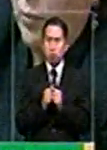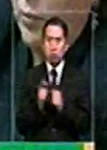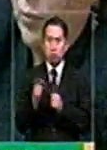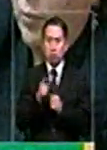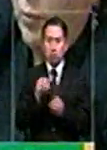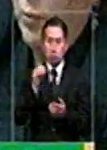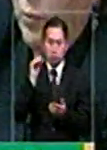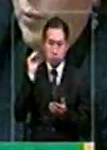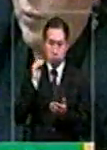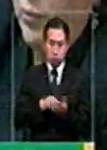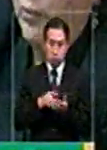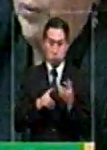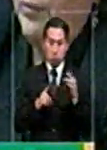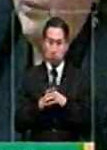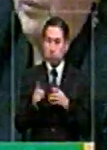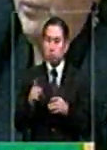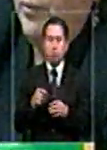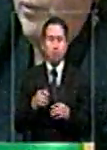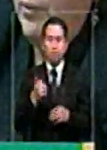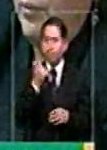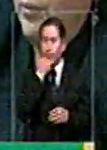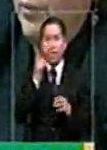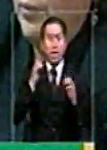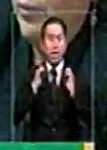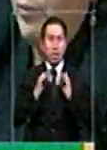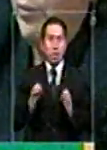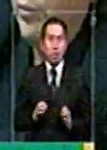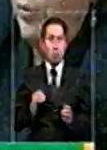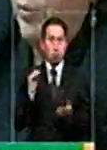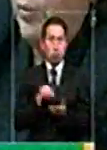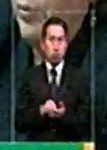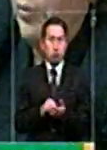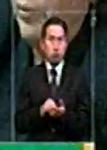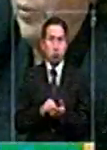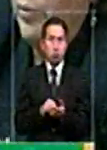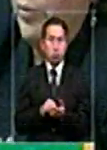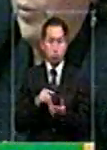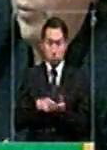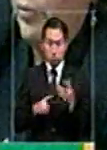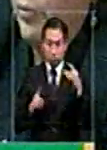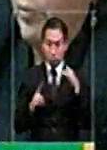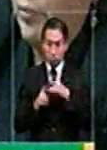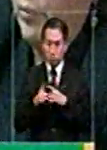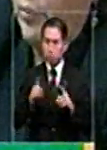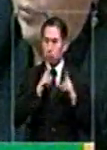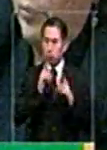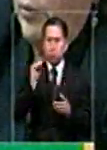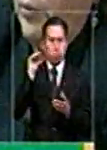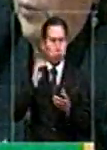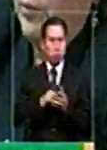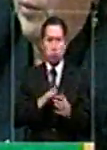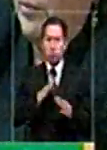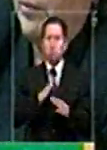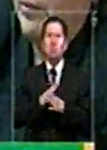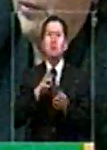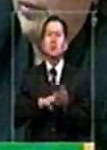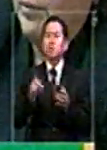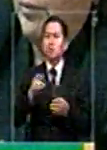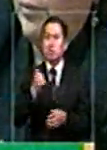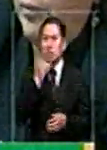sancionan este hecho como falta ética. Este hecho ya está sentenciado como falta